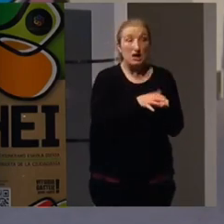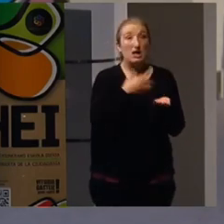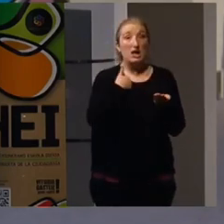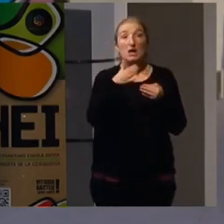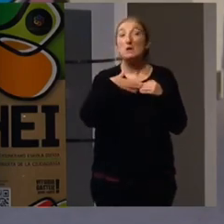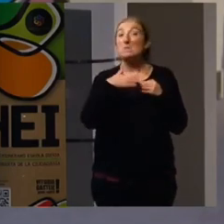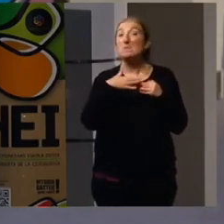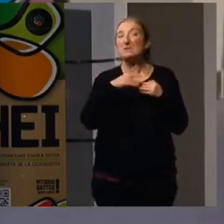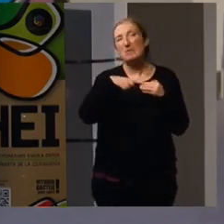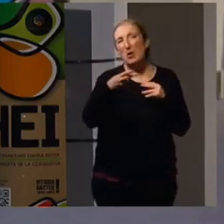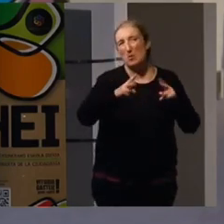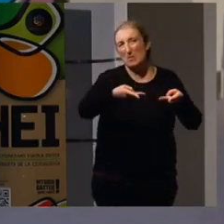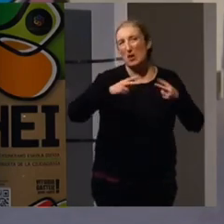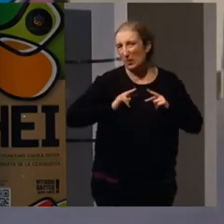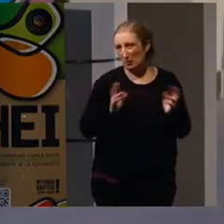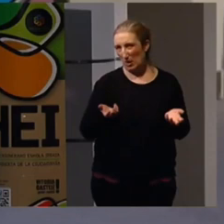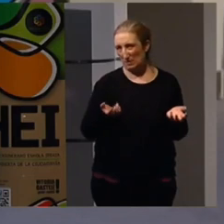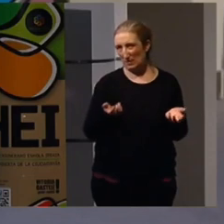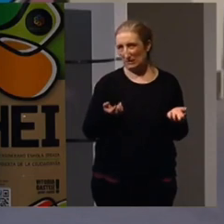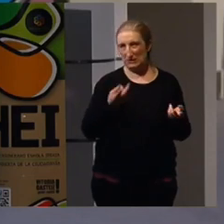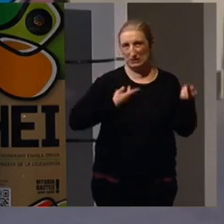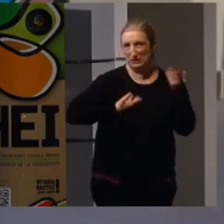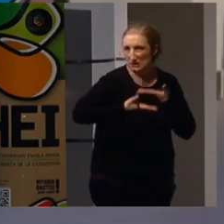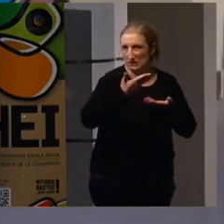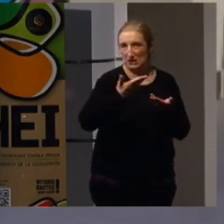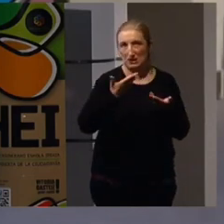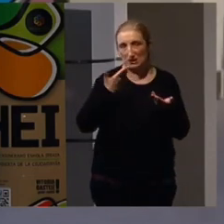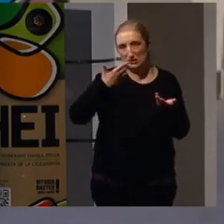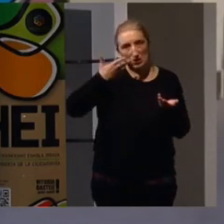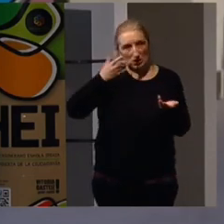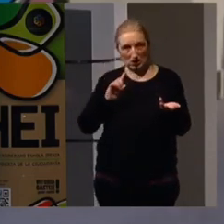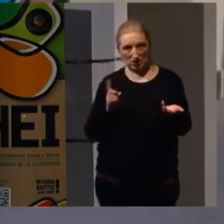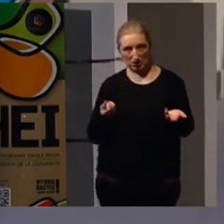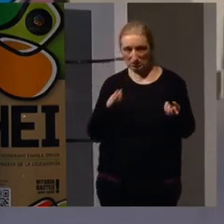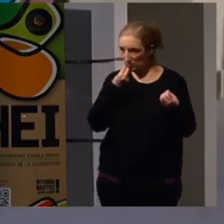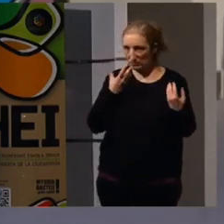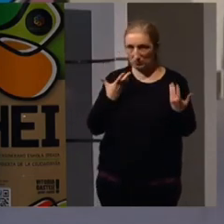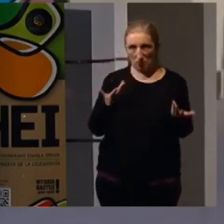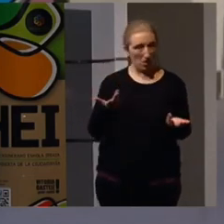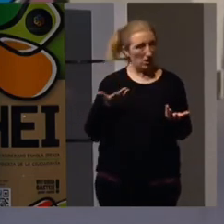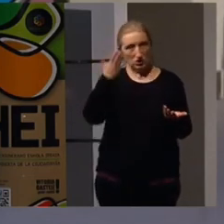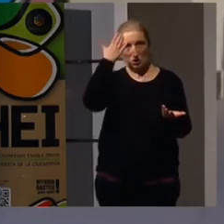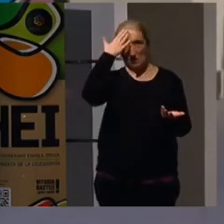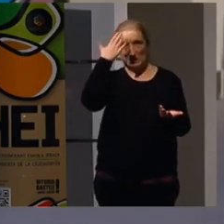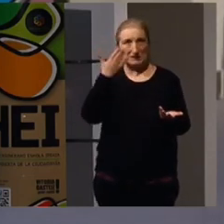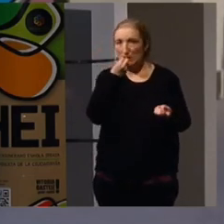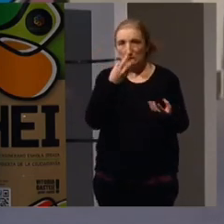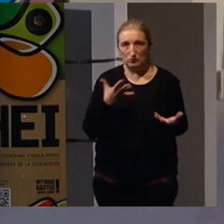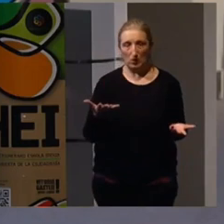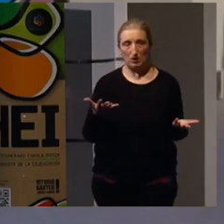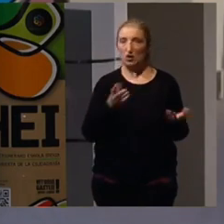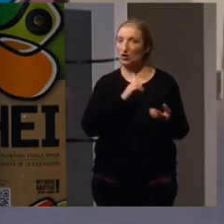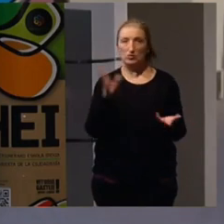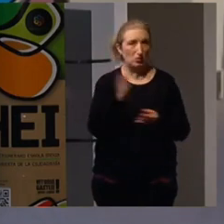pagar el salario mínimo, te lo pago, pero luego tú me lo devuelves. O sea, eso no dignifica a nadie, eso no devuelve la salud mental a nadie y eso no